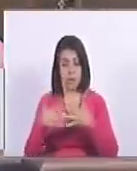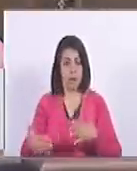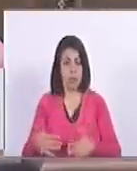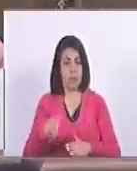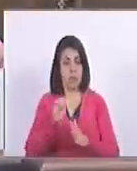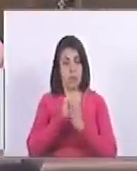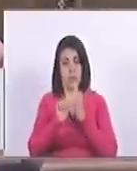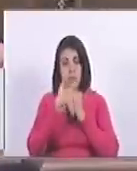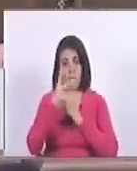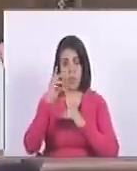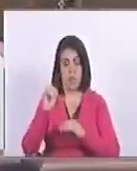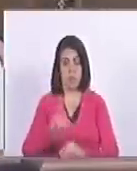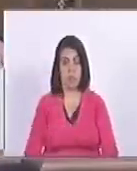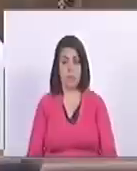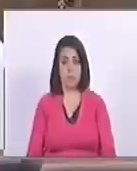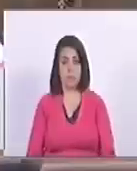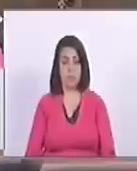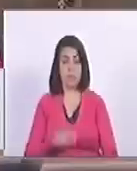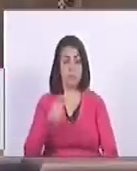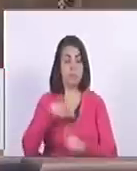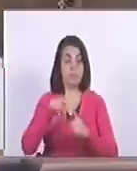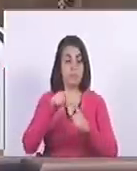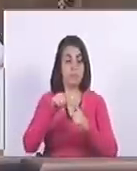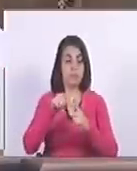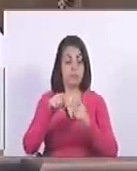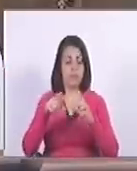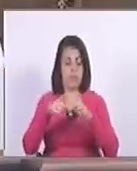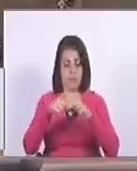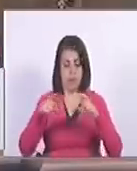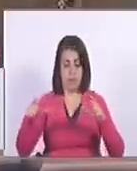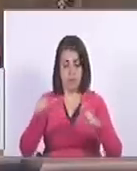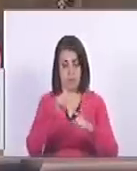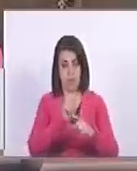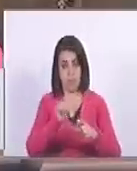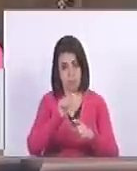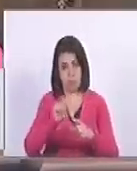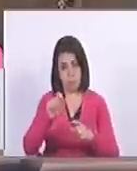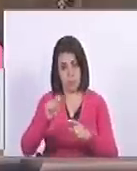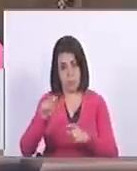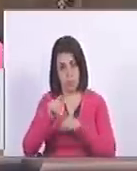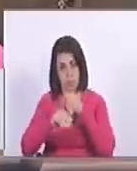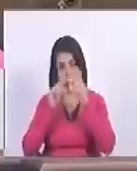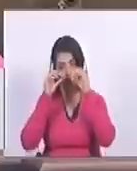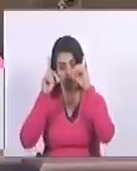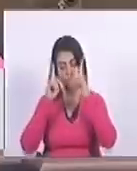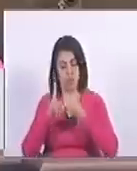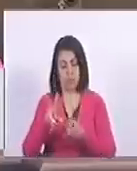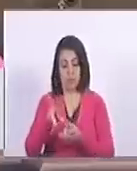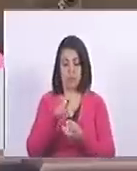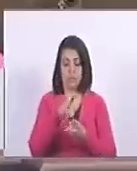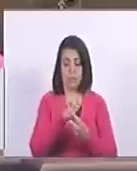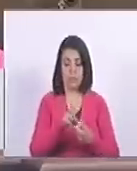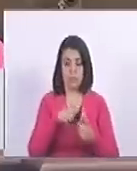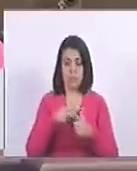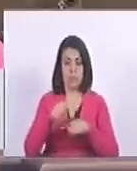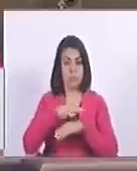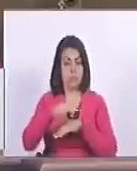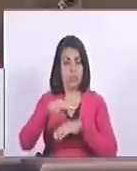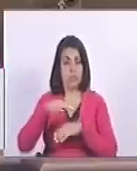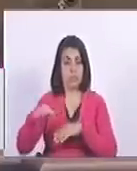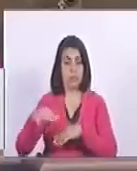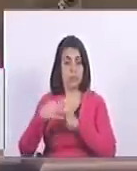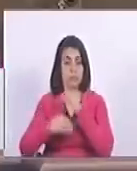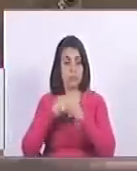siguientes términos. Artículo 20. Los formatos o formularios utilizados para la determinación de tributos estatales y